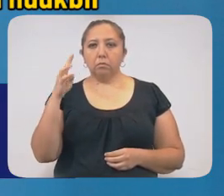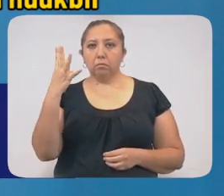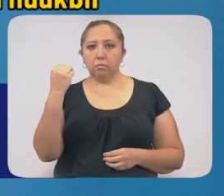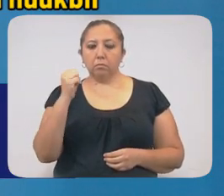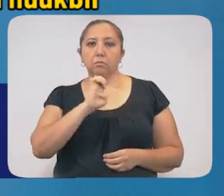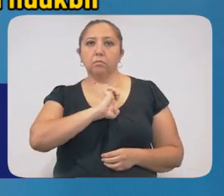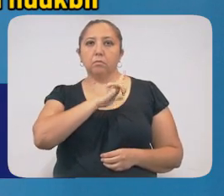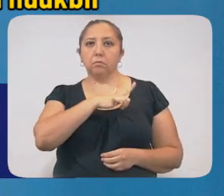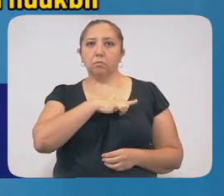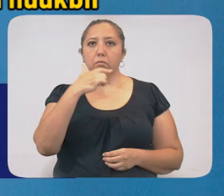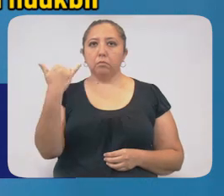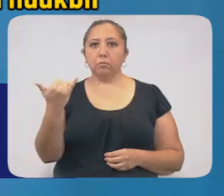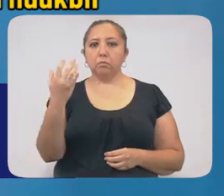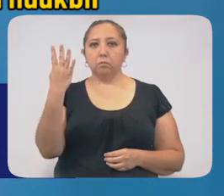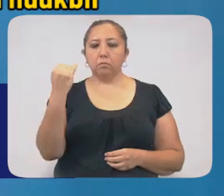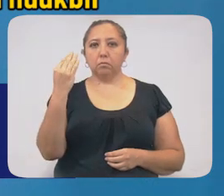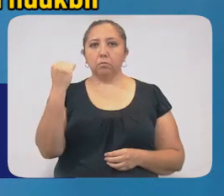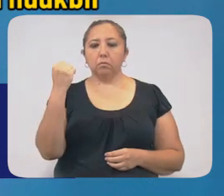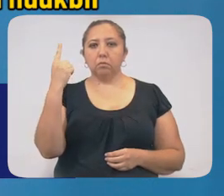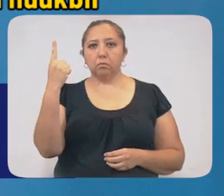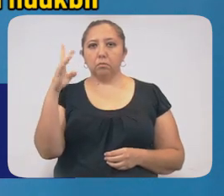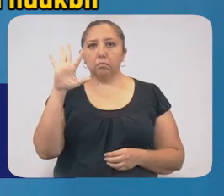9992008489 en español y